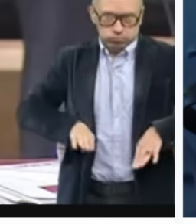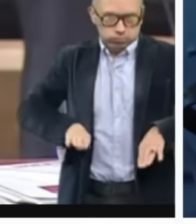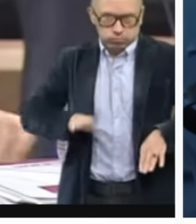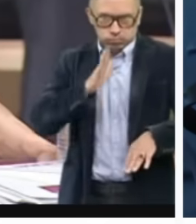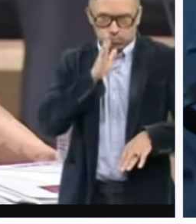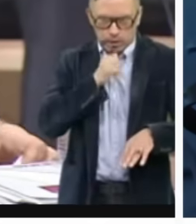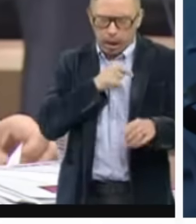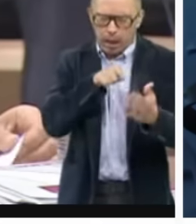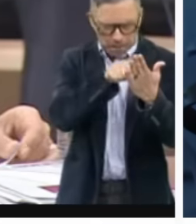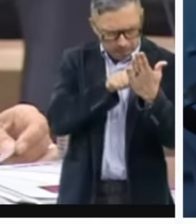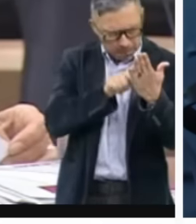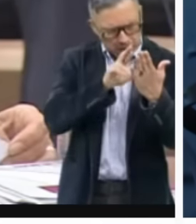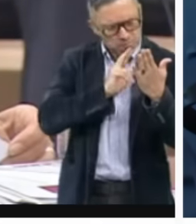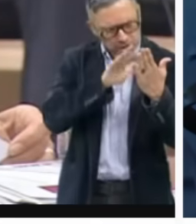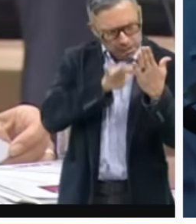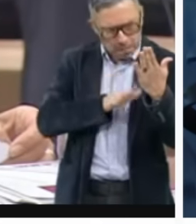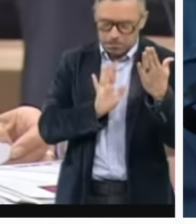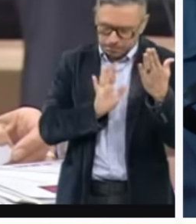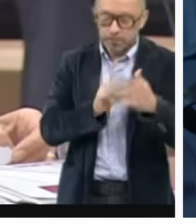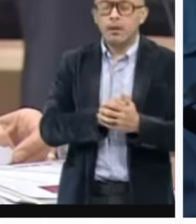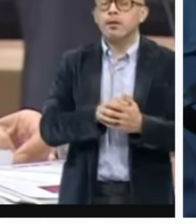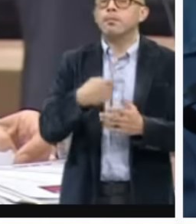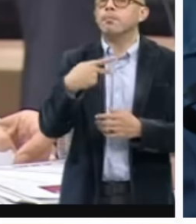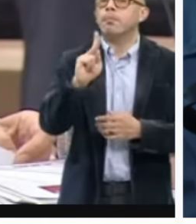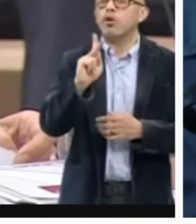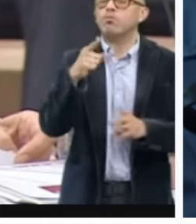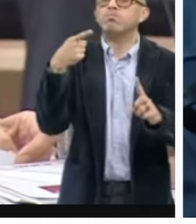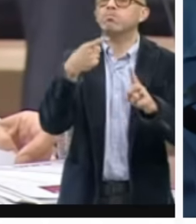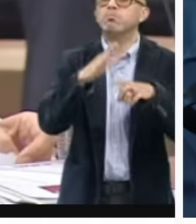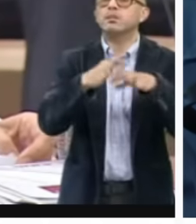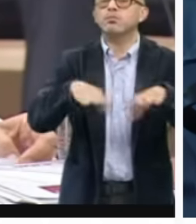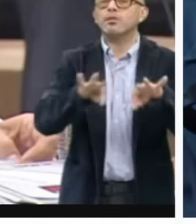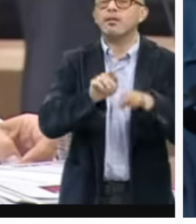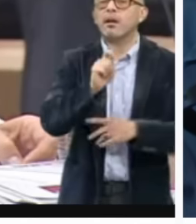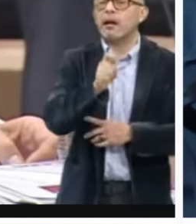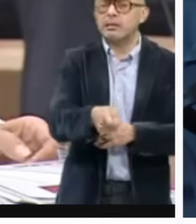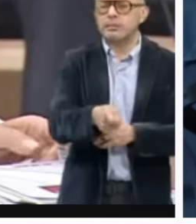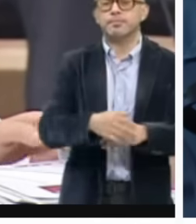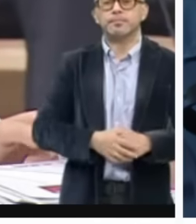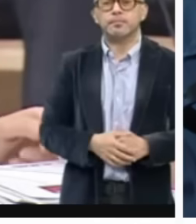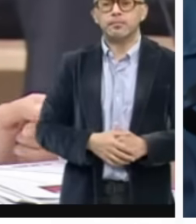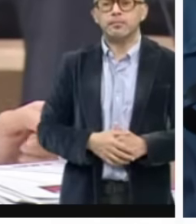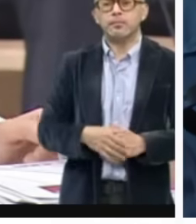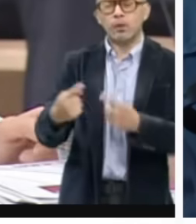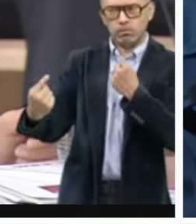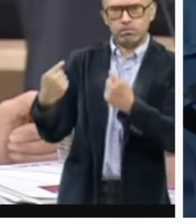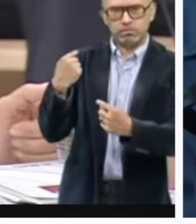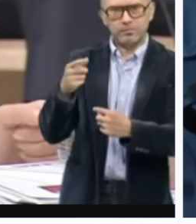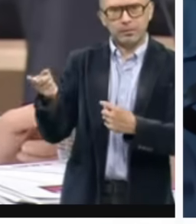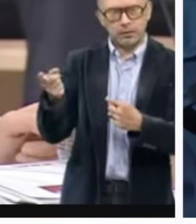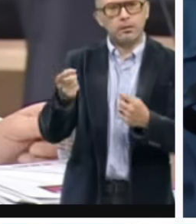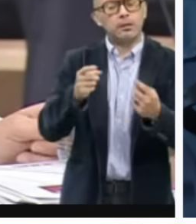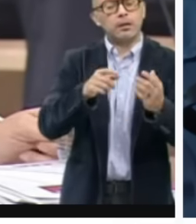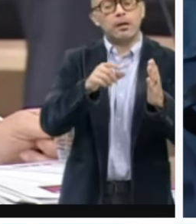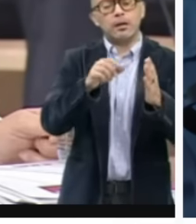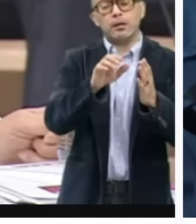respuesta. Pero creo que la pretensión fundamental es cómo vamos a interpretar el requisito de elegibilidad previsto en